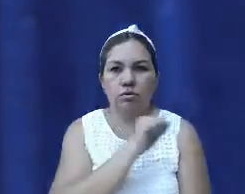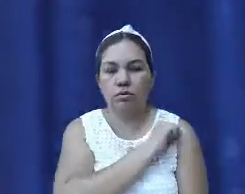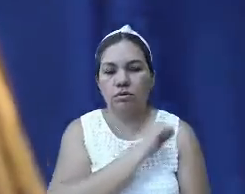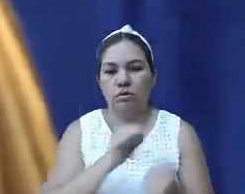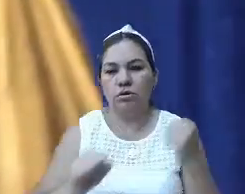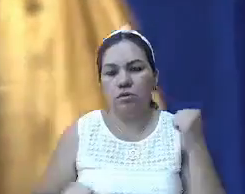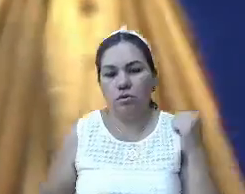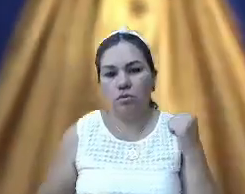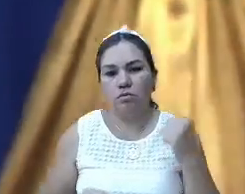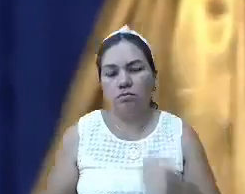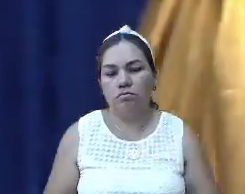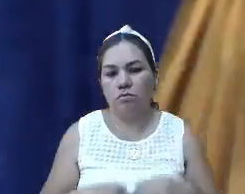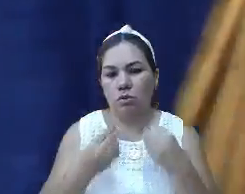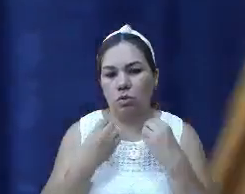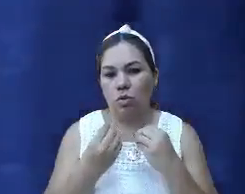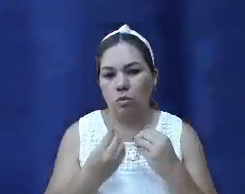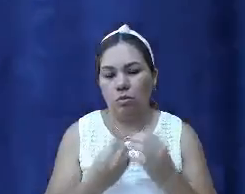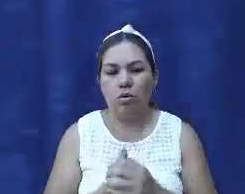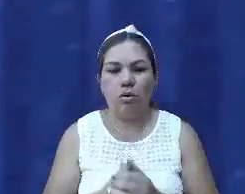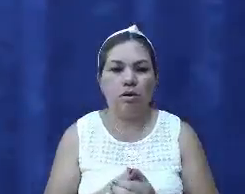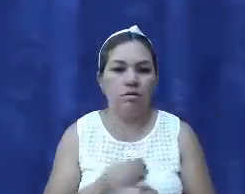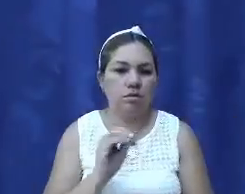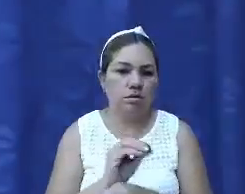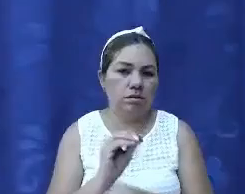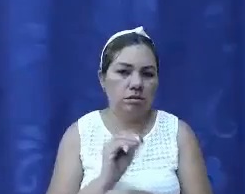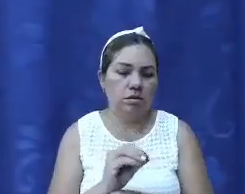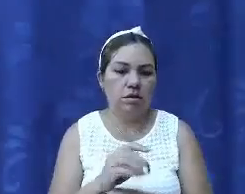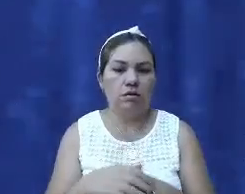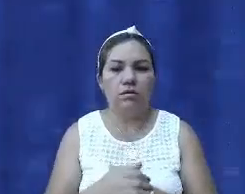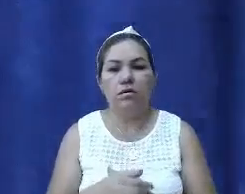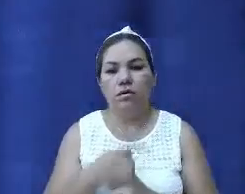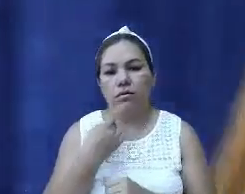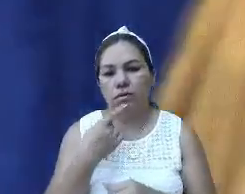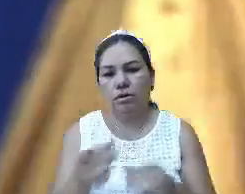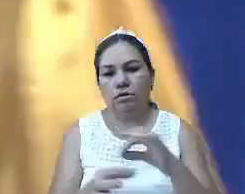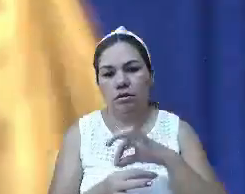puedo comparar el asfalto y la brea? Y el Espíritu Santo me dice: